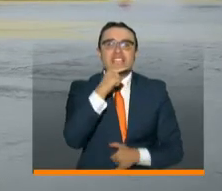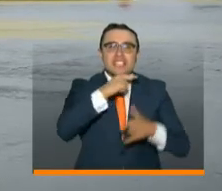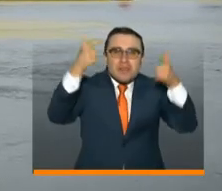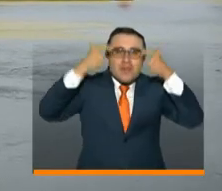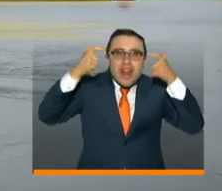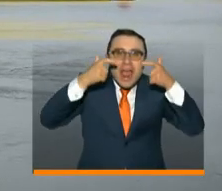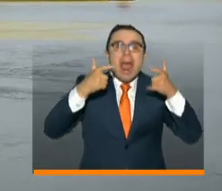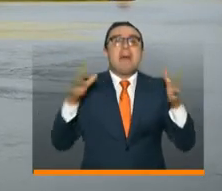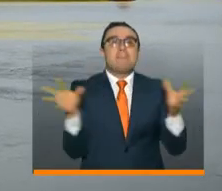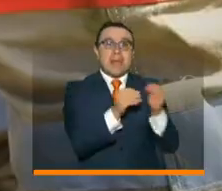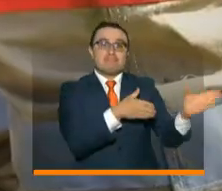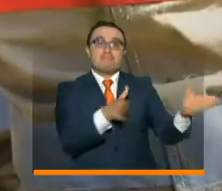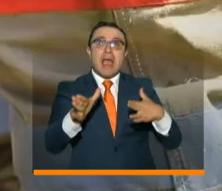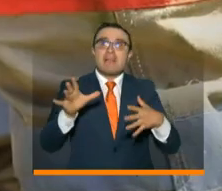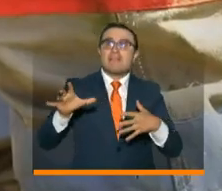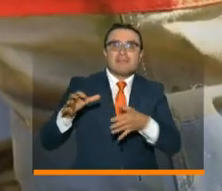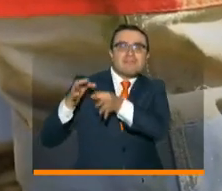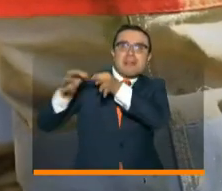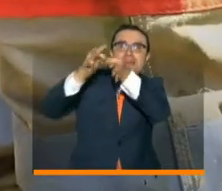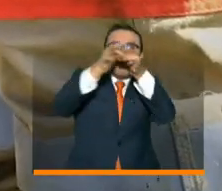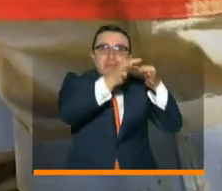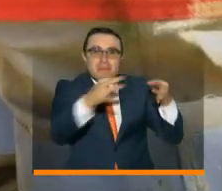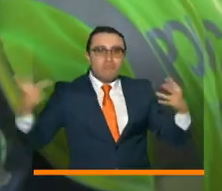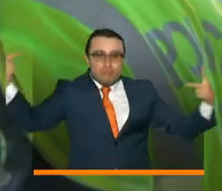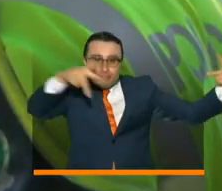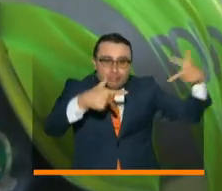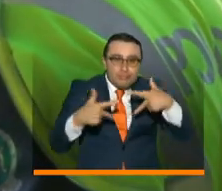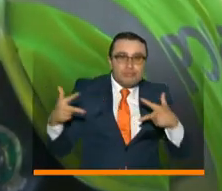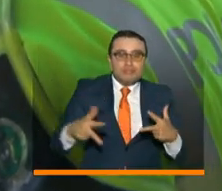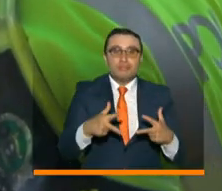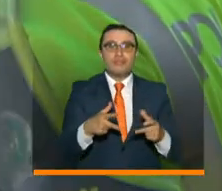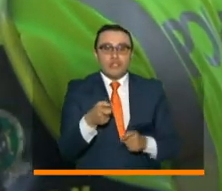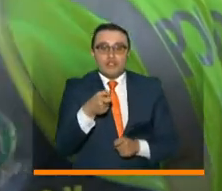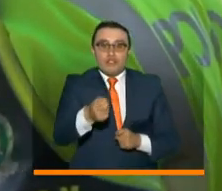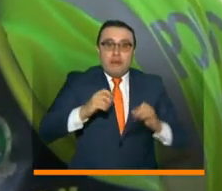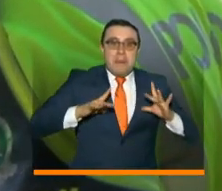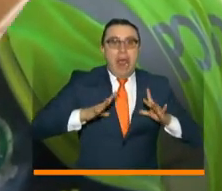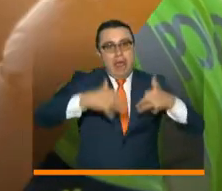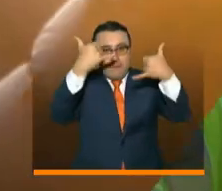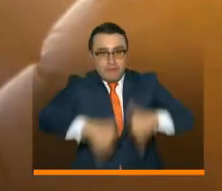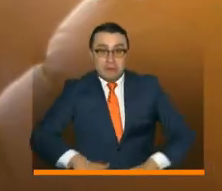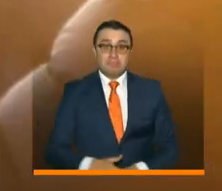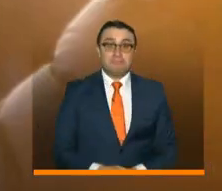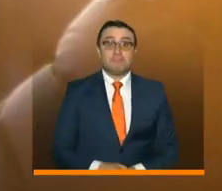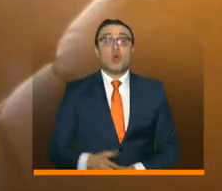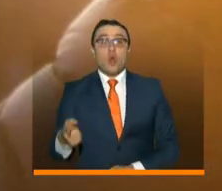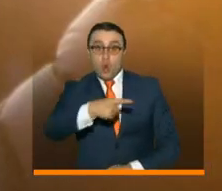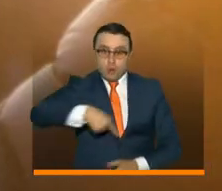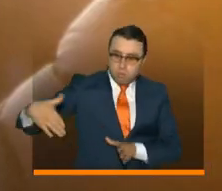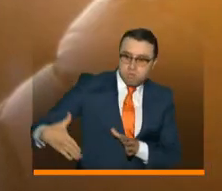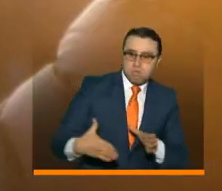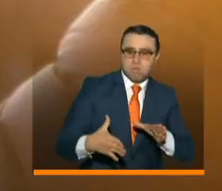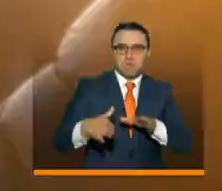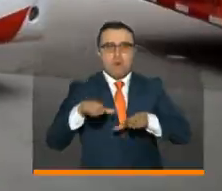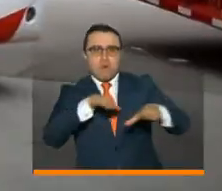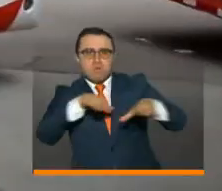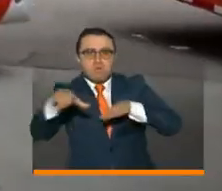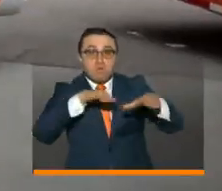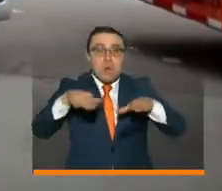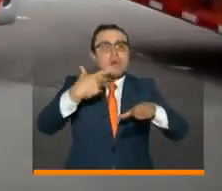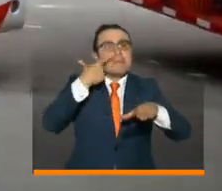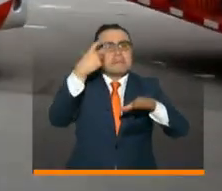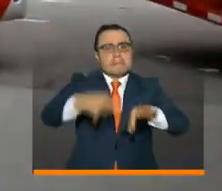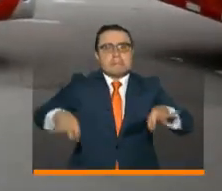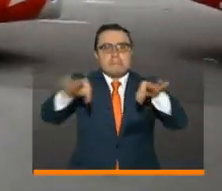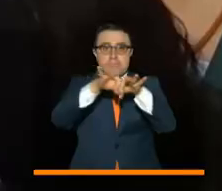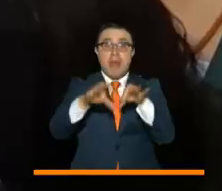Retorno, luego de la temporada de vacaciones de fin de año. Por eso, si va a movilizarse por carretera, tenga en cuenta usar de